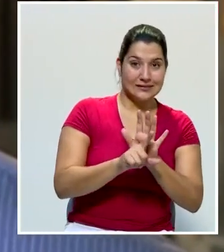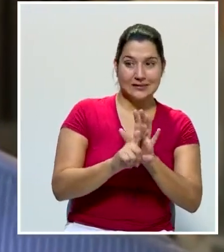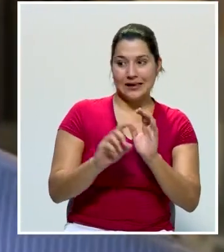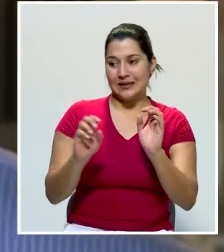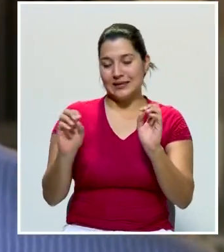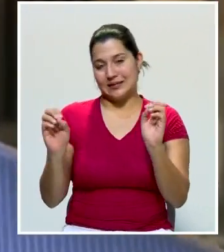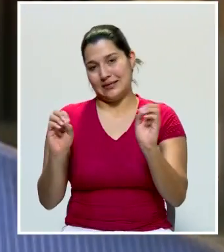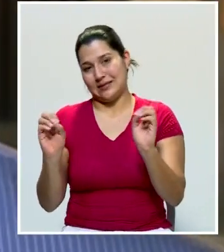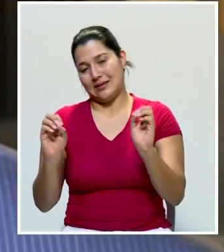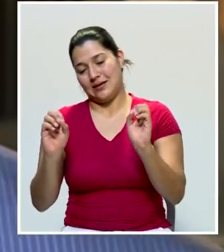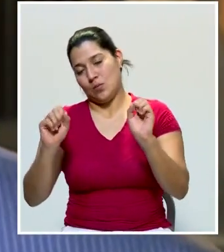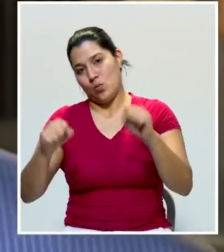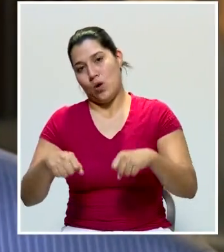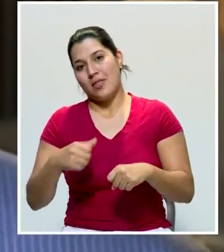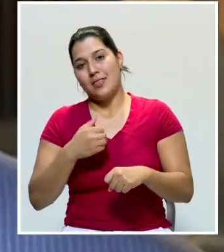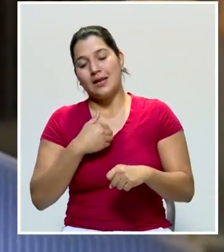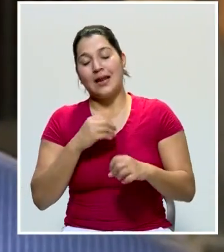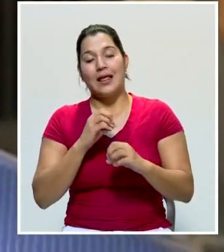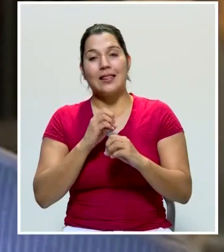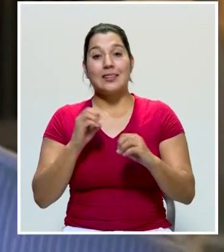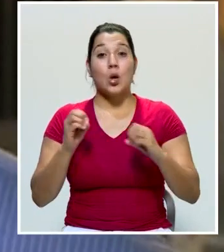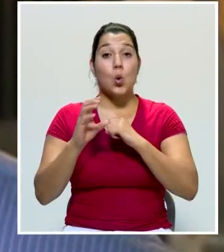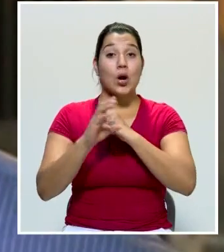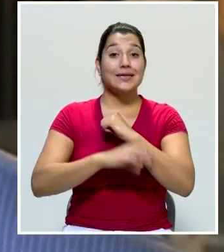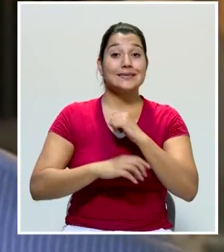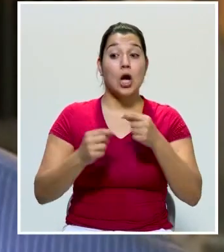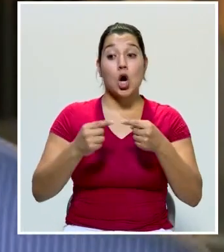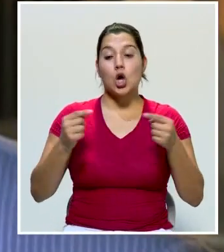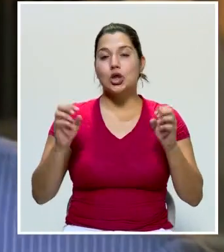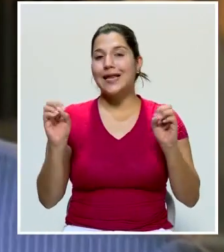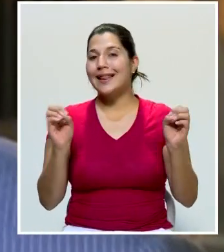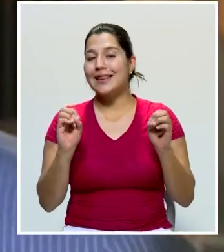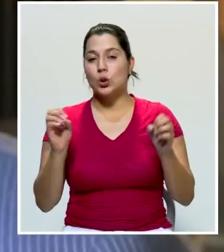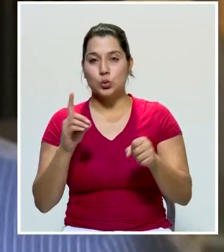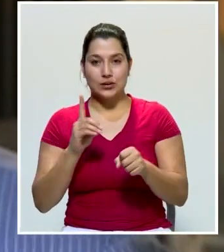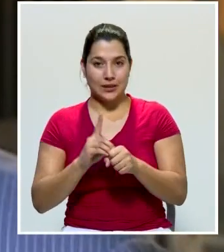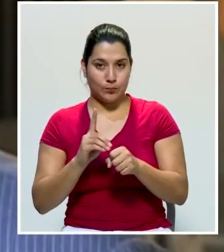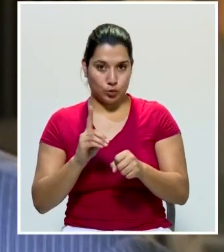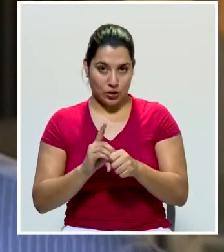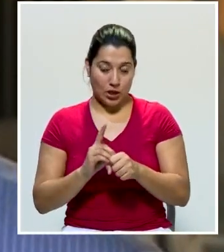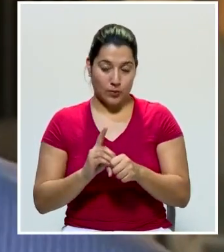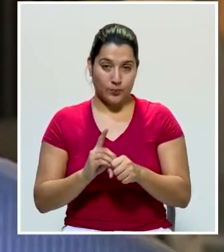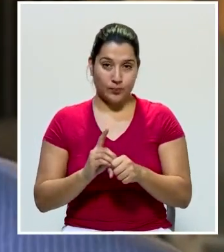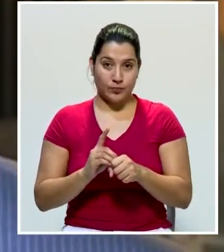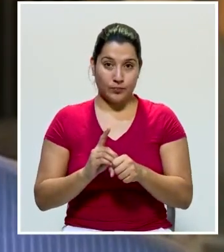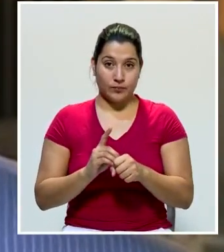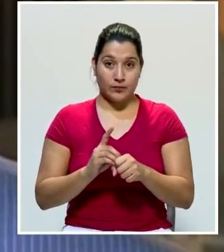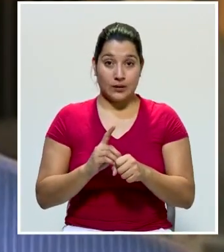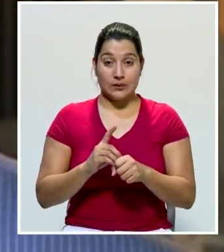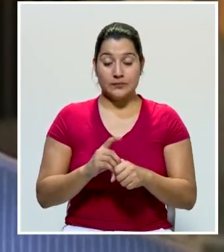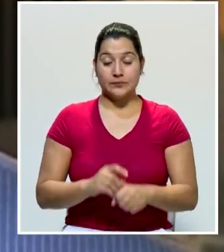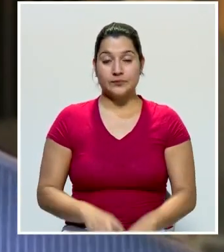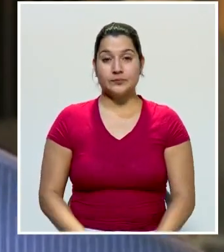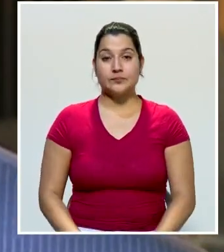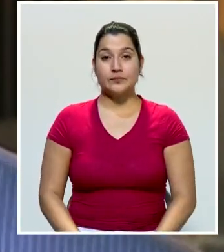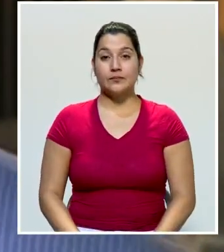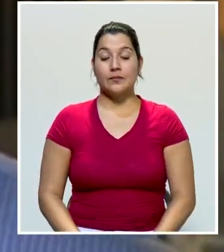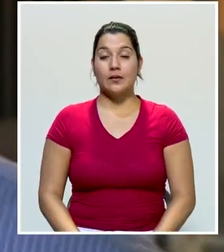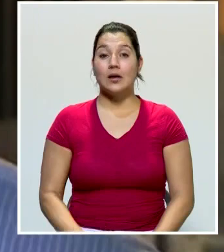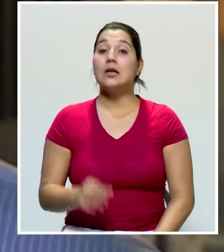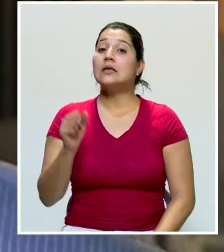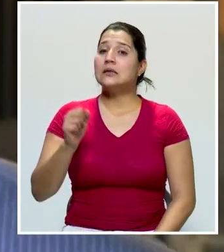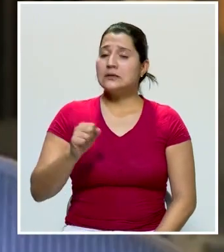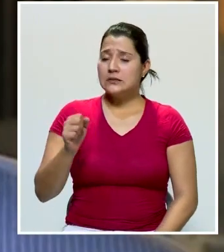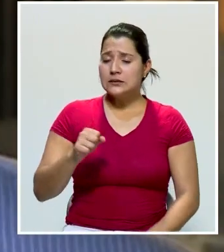podría tomar ninguna acción contra ningún diputado si fuera lo que corresponde. Sí